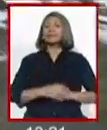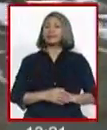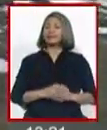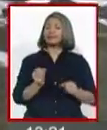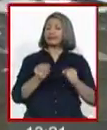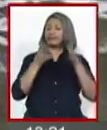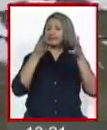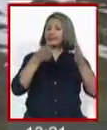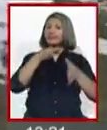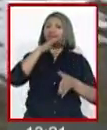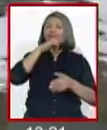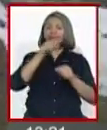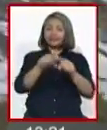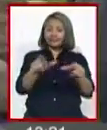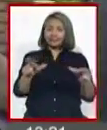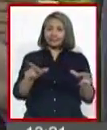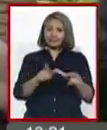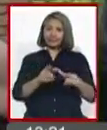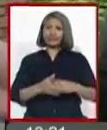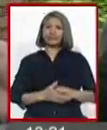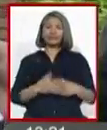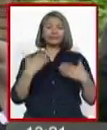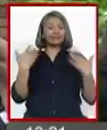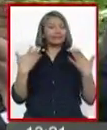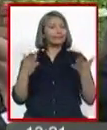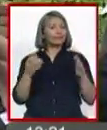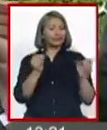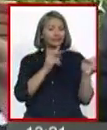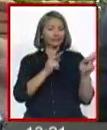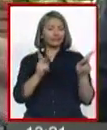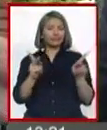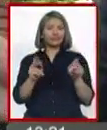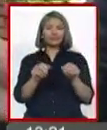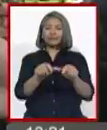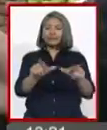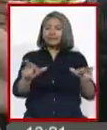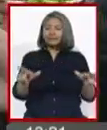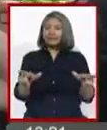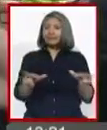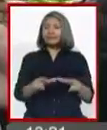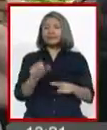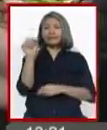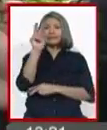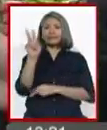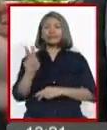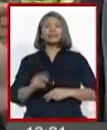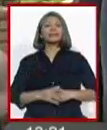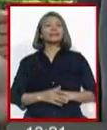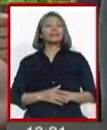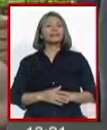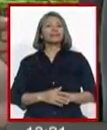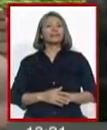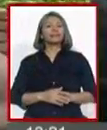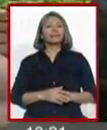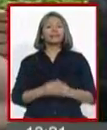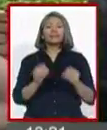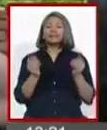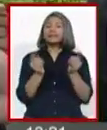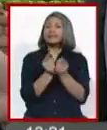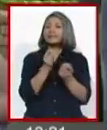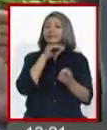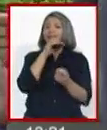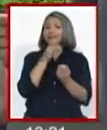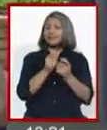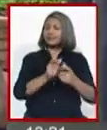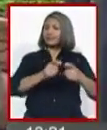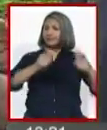que depositan su basura en estos lugares. De una vez ejecutar el plan de recuperación de áreas verdes, en este caso nosotros estamos atacando a los microbasurales, en realidad